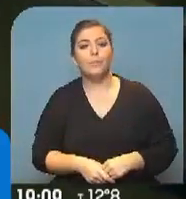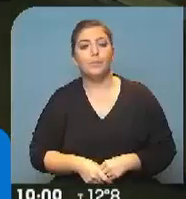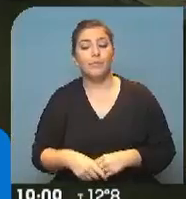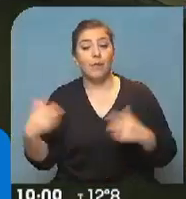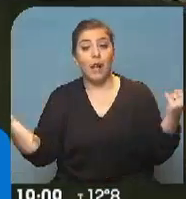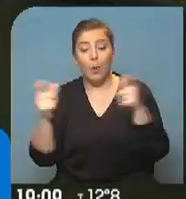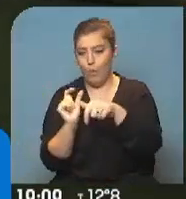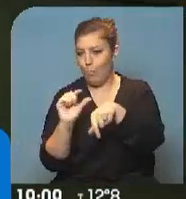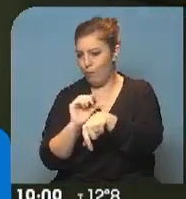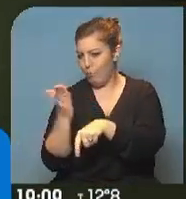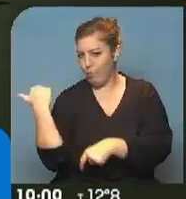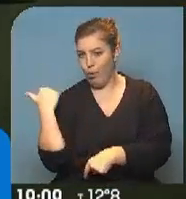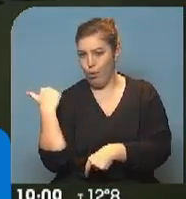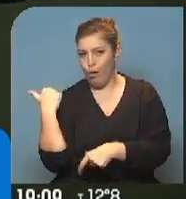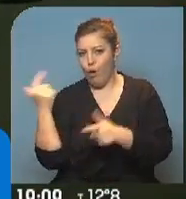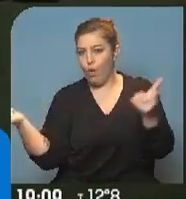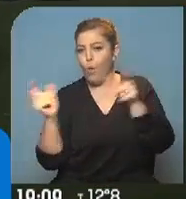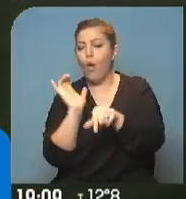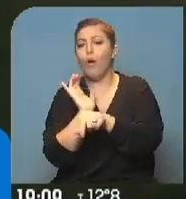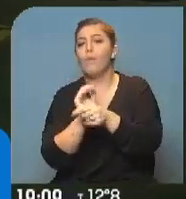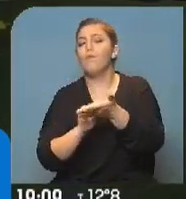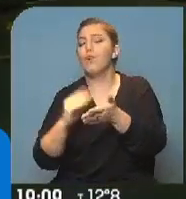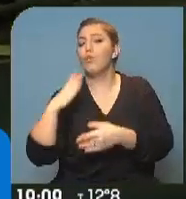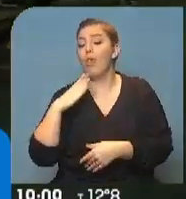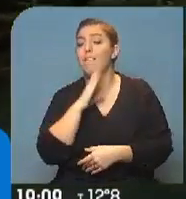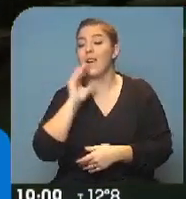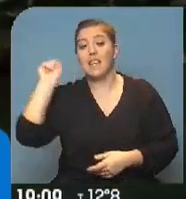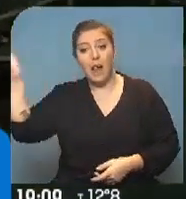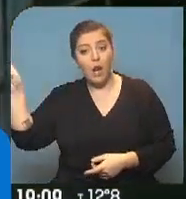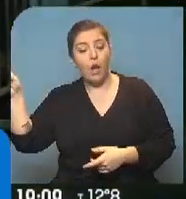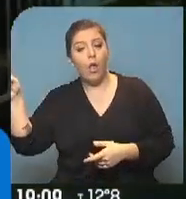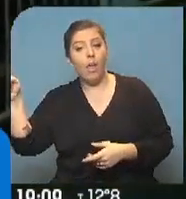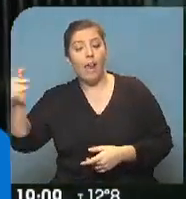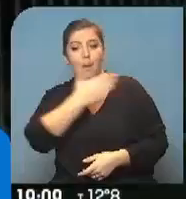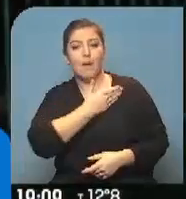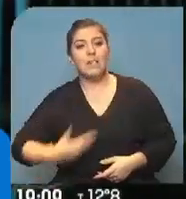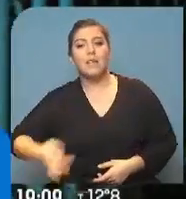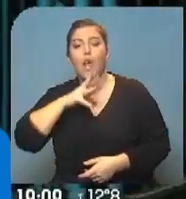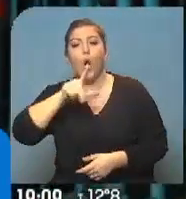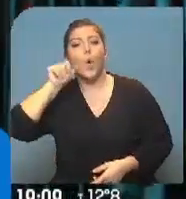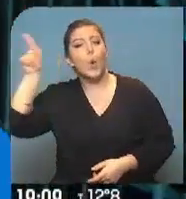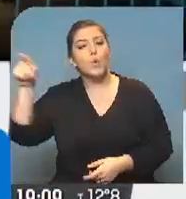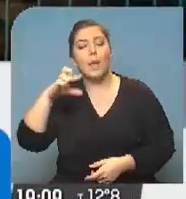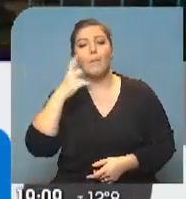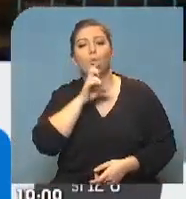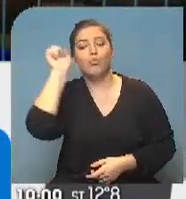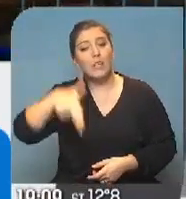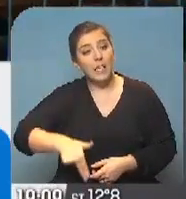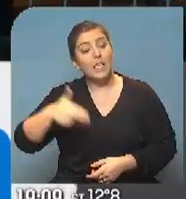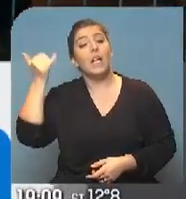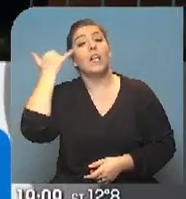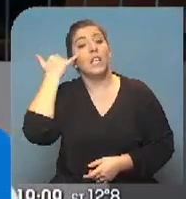reunió hace pocos días como funcionario todavía ha de irán con el presidente vladimir putin y